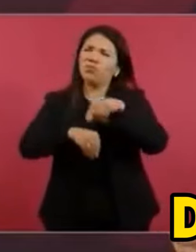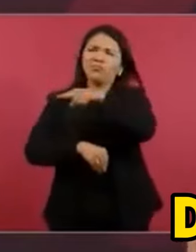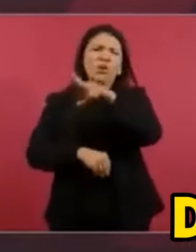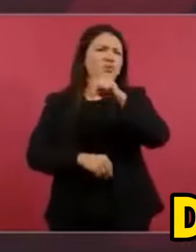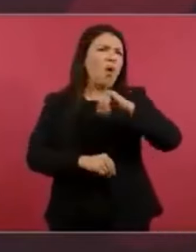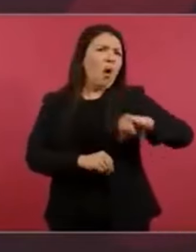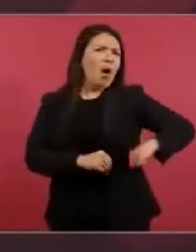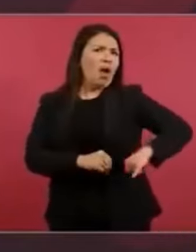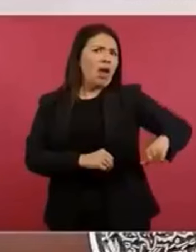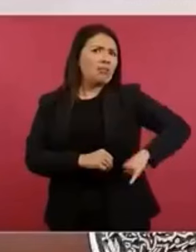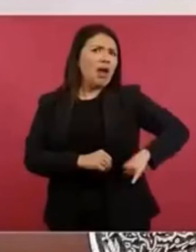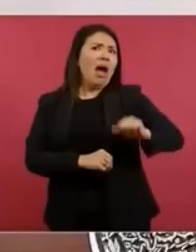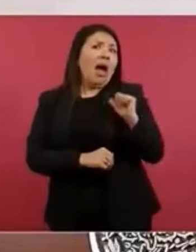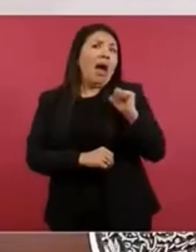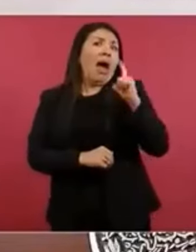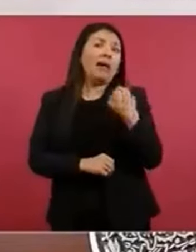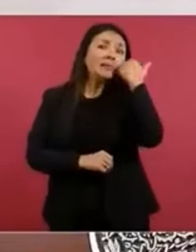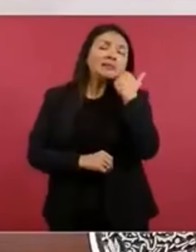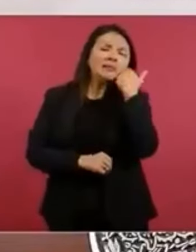desinteresadamente.